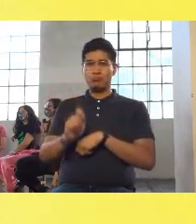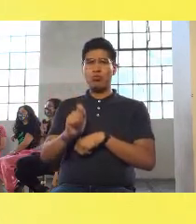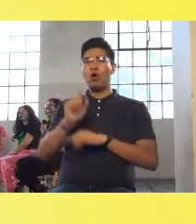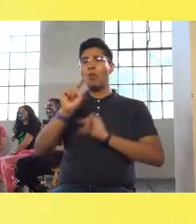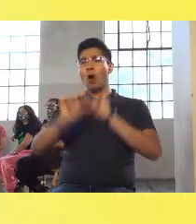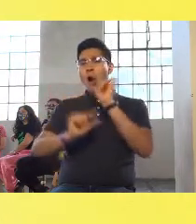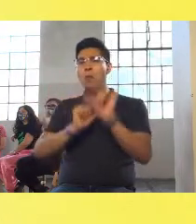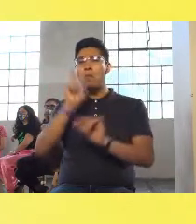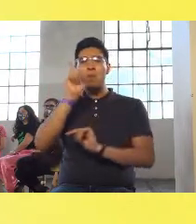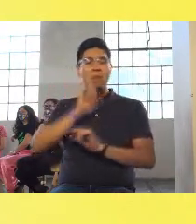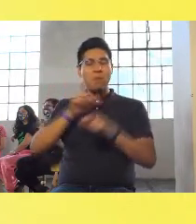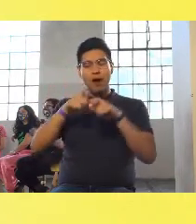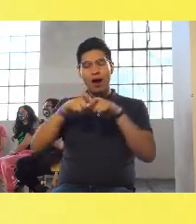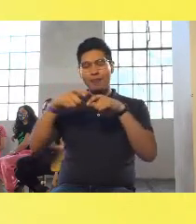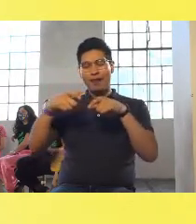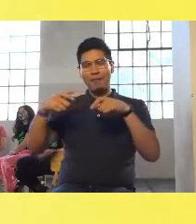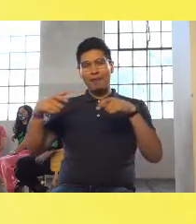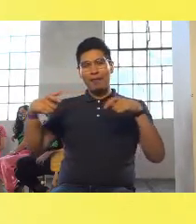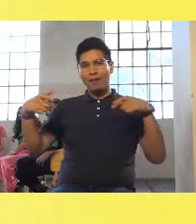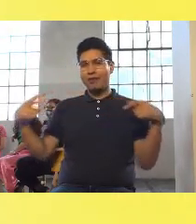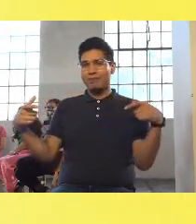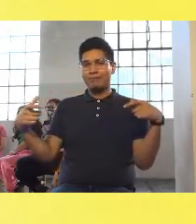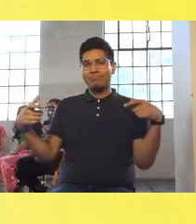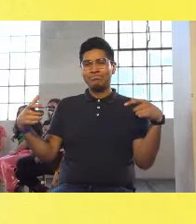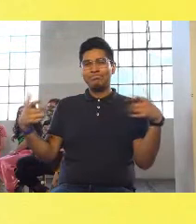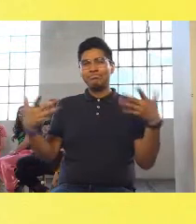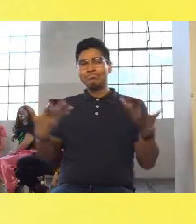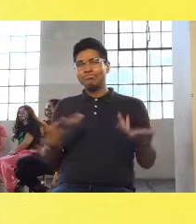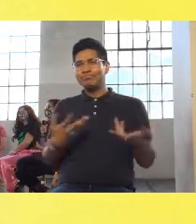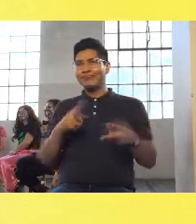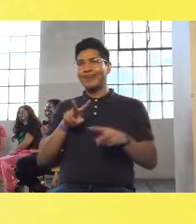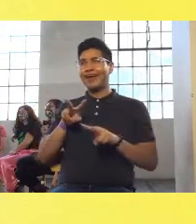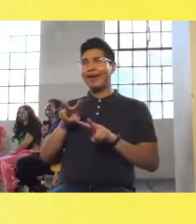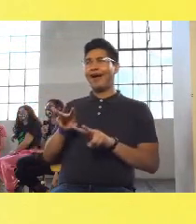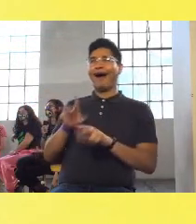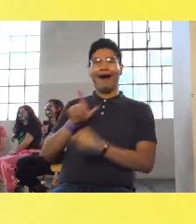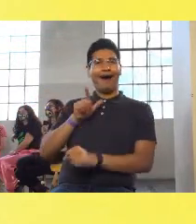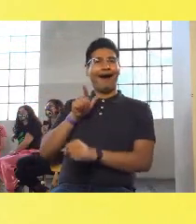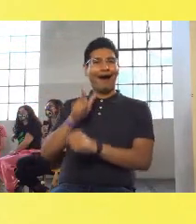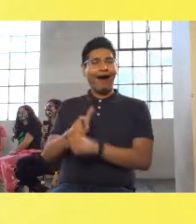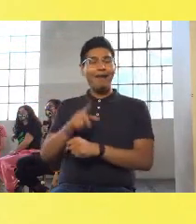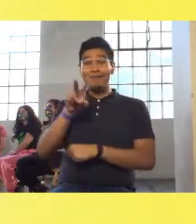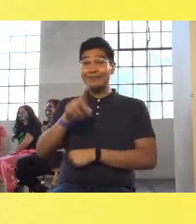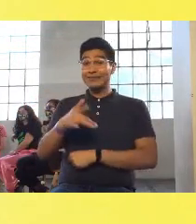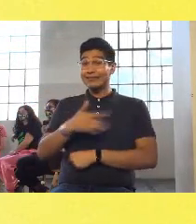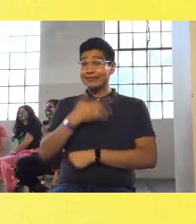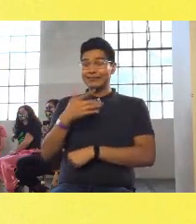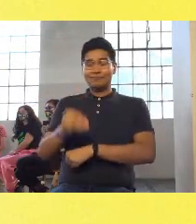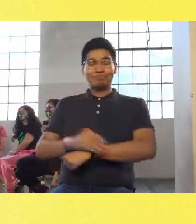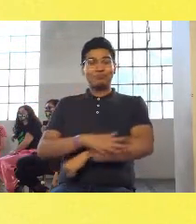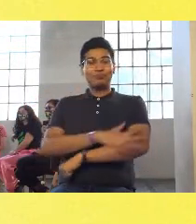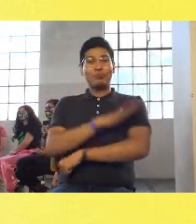otras amigas y de repente nos dimos cuenta que estábamos súper emocionadas